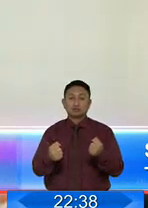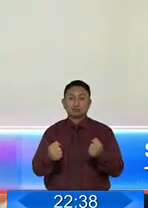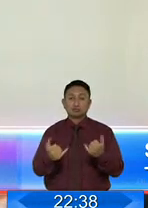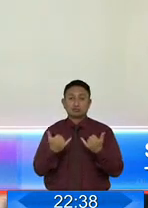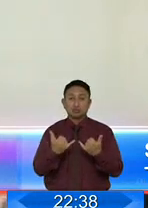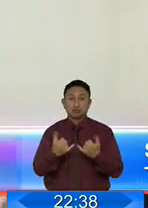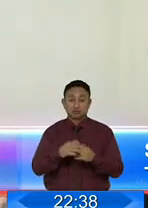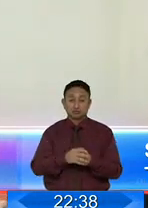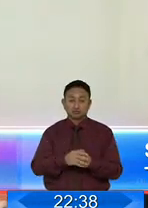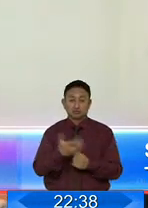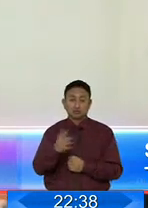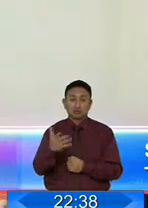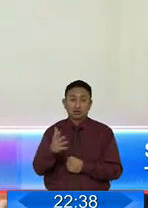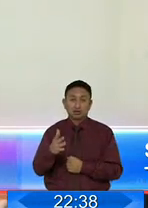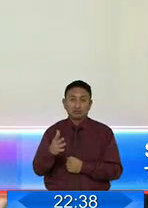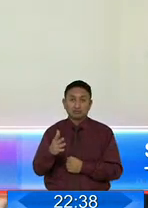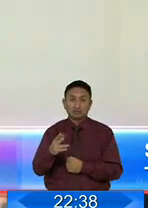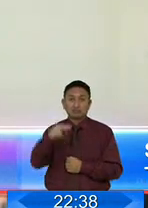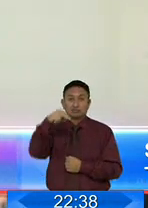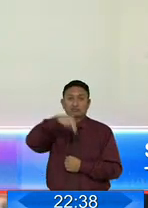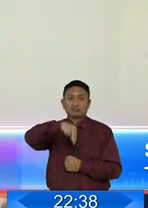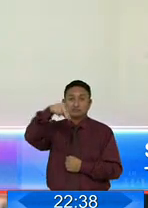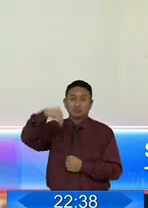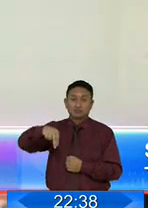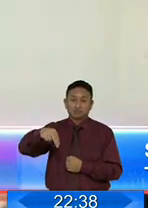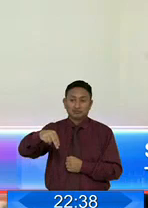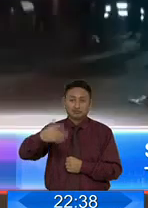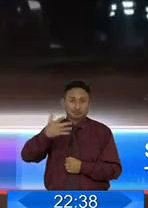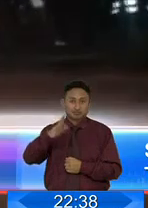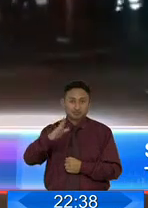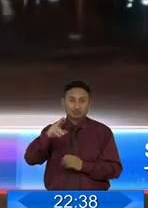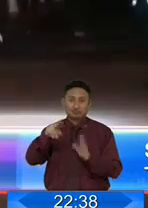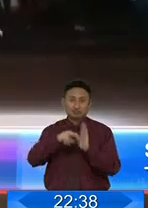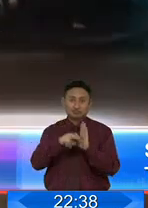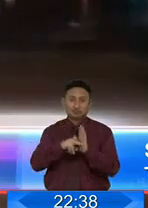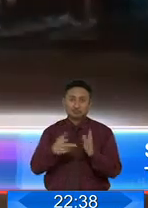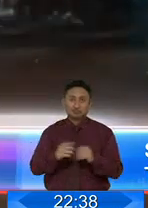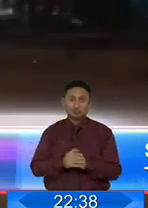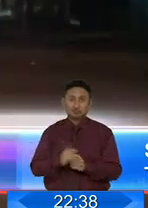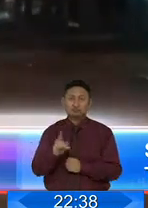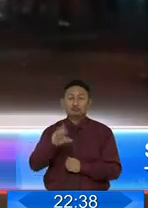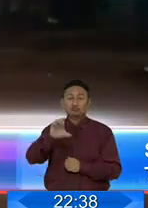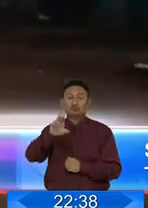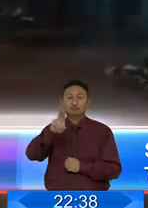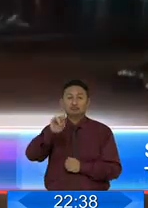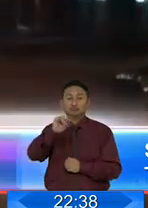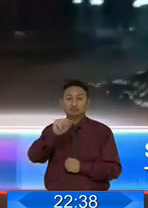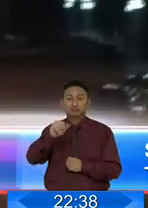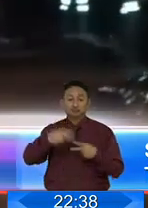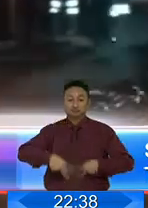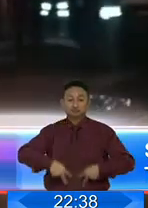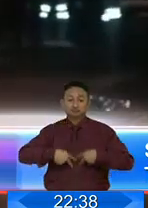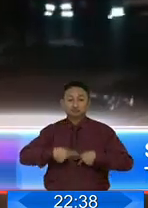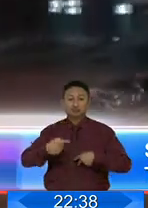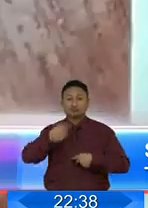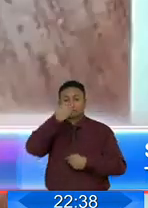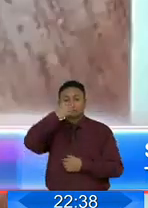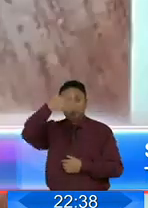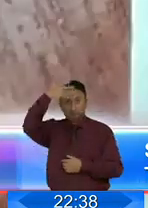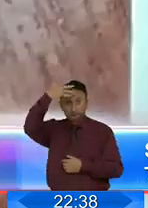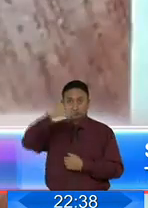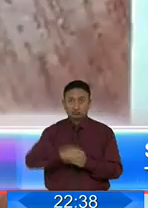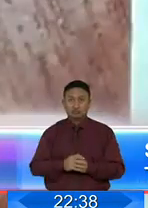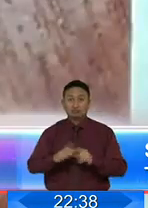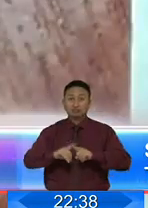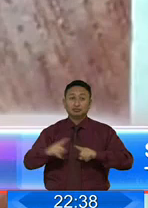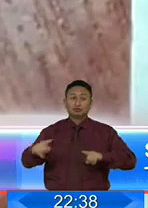hasta ahora está NN. Hasta ahora NN no está identificado. Cristian Che habitaba en el recinto Nuevo Israel de Santo Domingo, pero